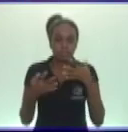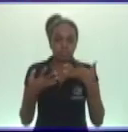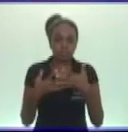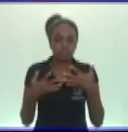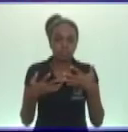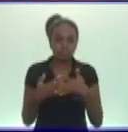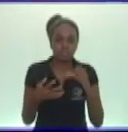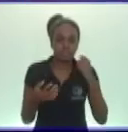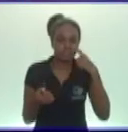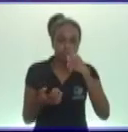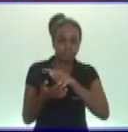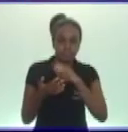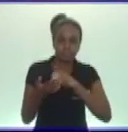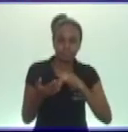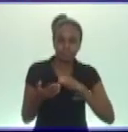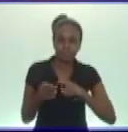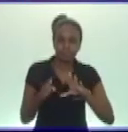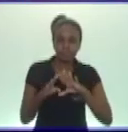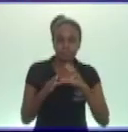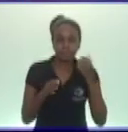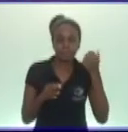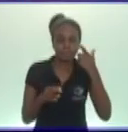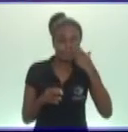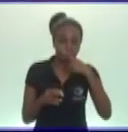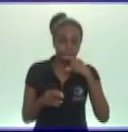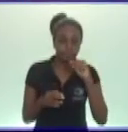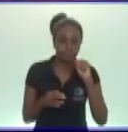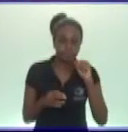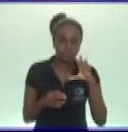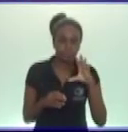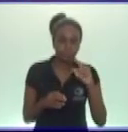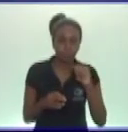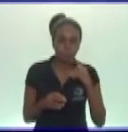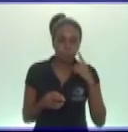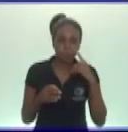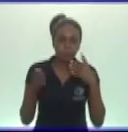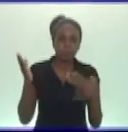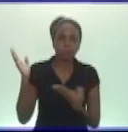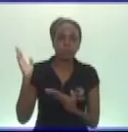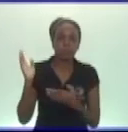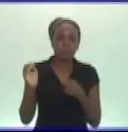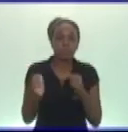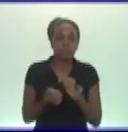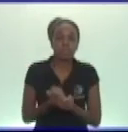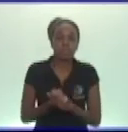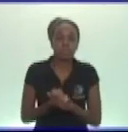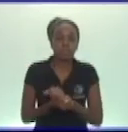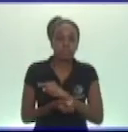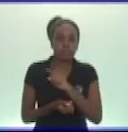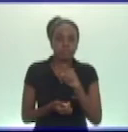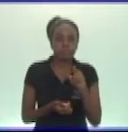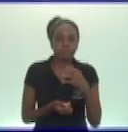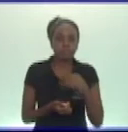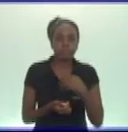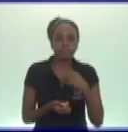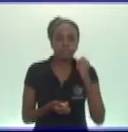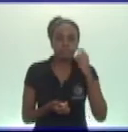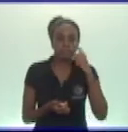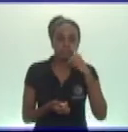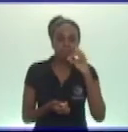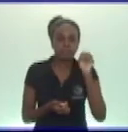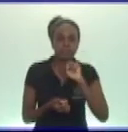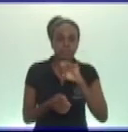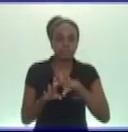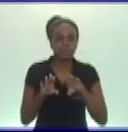que corresponda. En el inciso A dice, en clase leímos un relato, ustedes deben completar con una subordinada